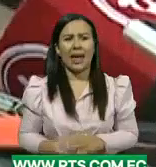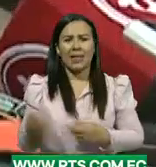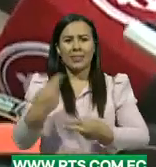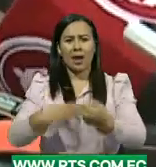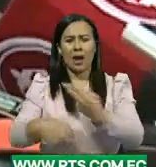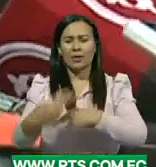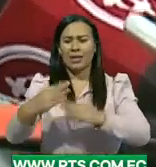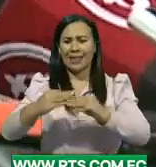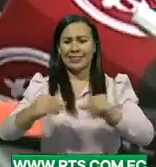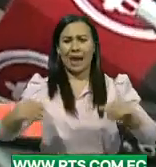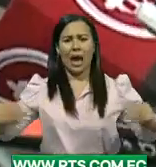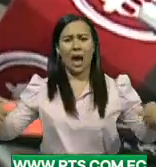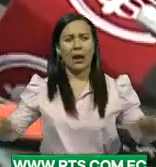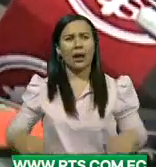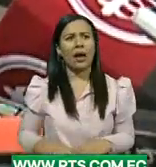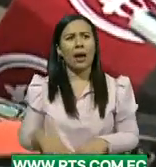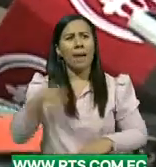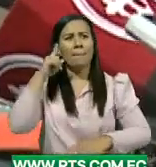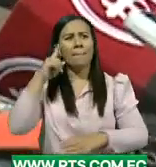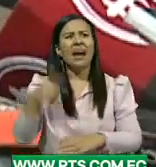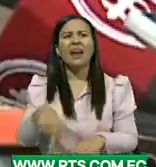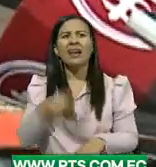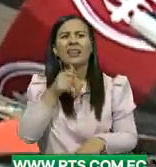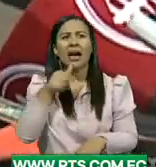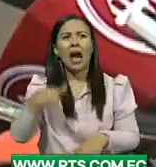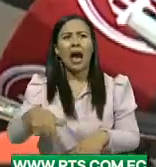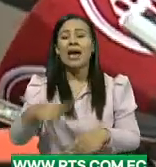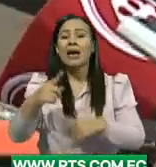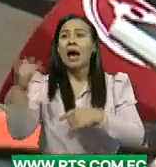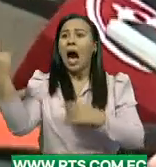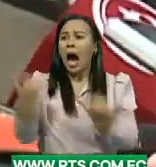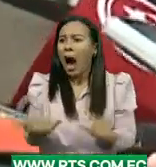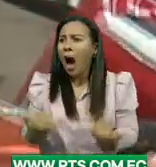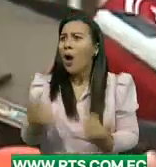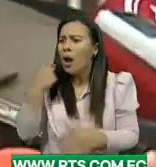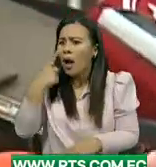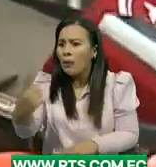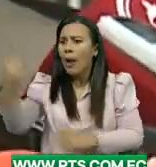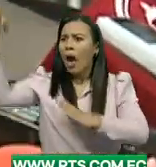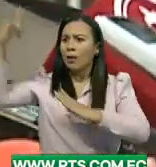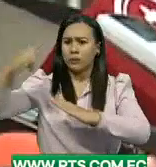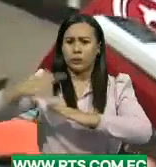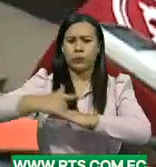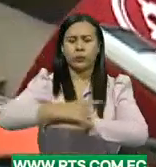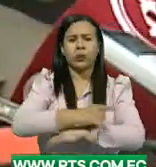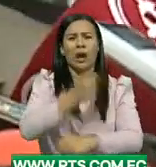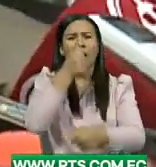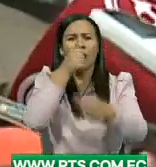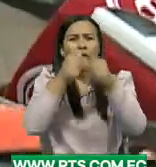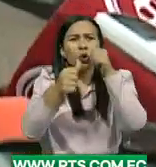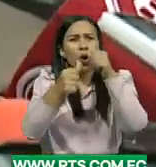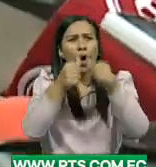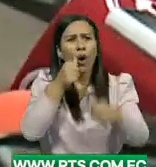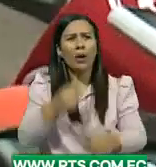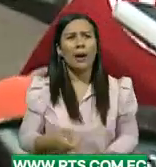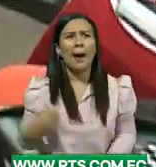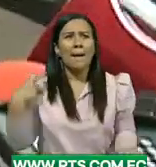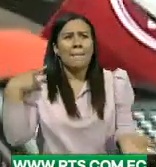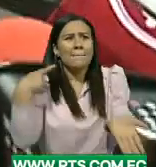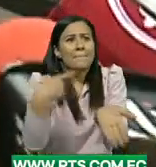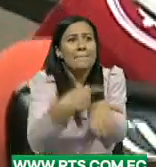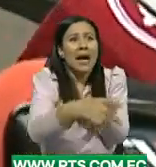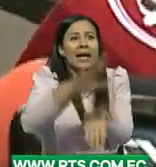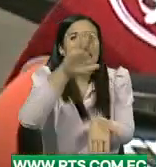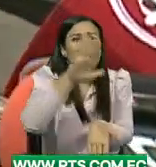negociaron unos terrenos que ahora sirven de autopista para el narcotráfico, por la cual pagaron